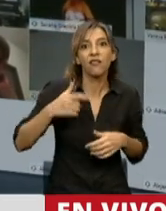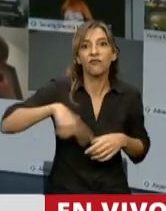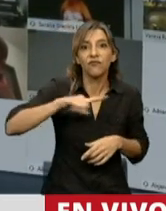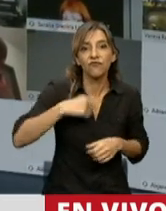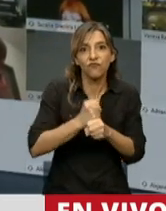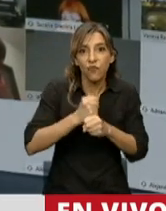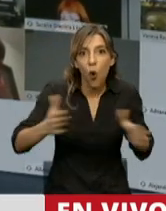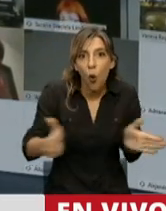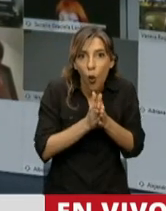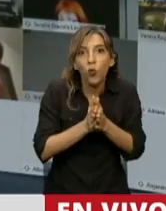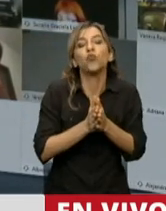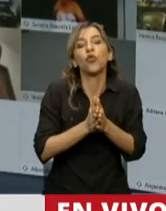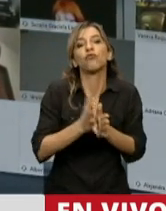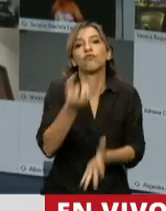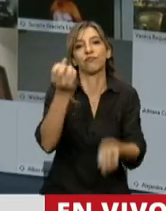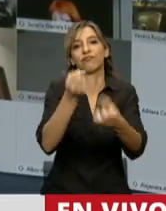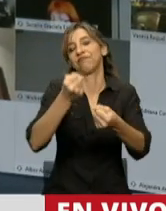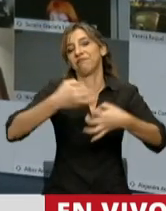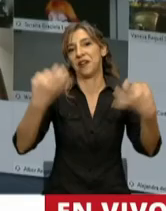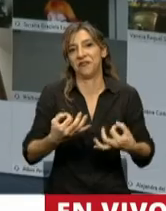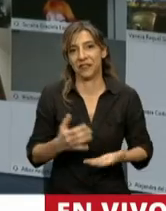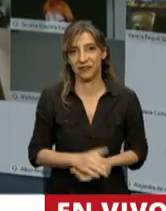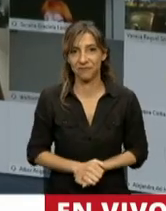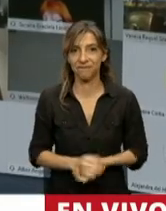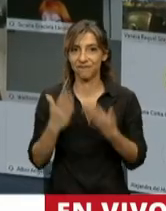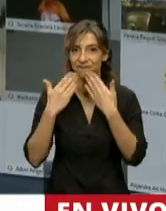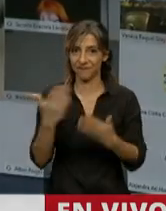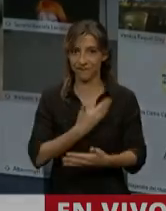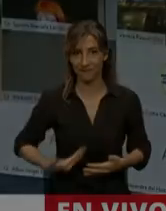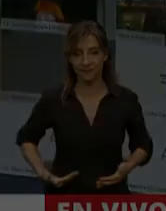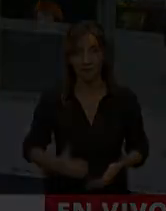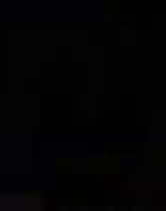podemos todo. Muchas gracias, señor presidente. Gracias, diputado.